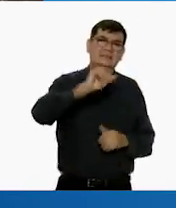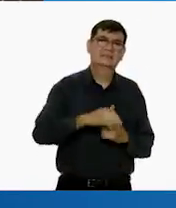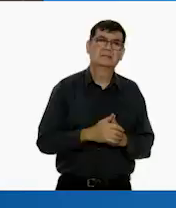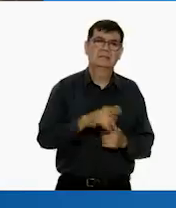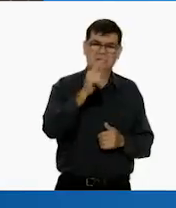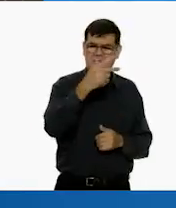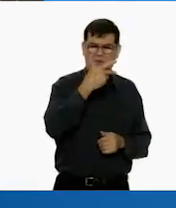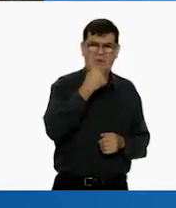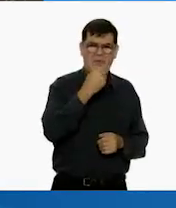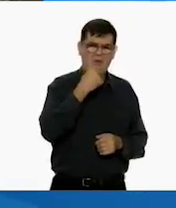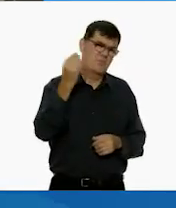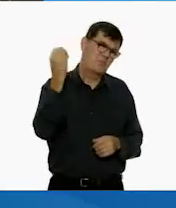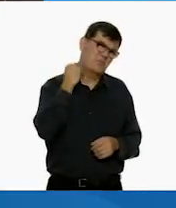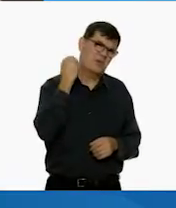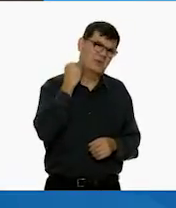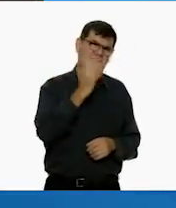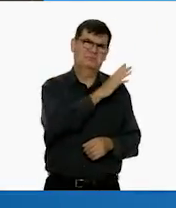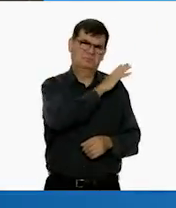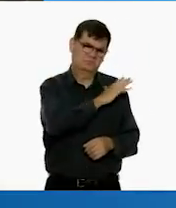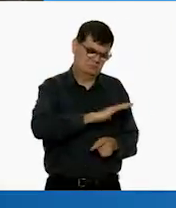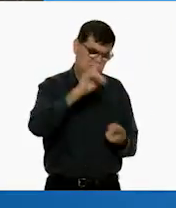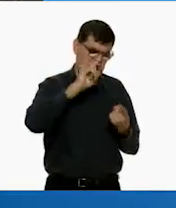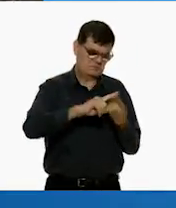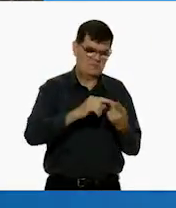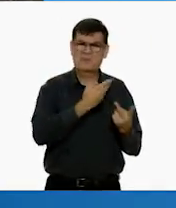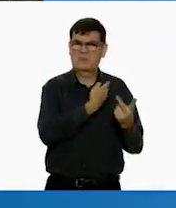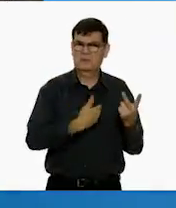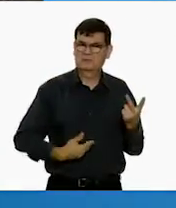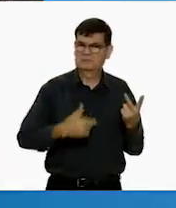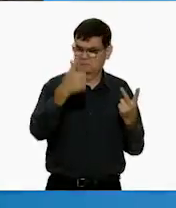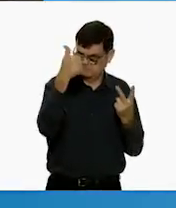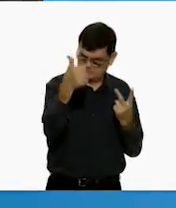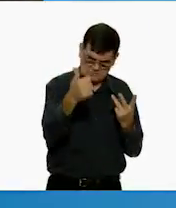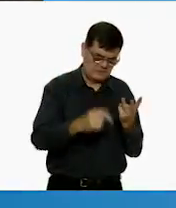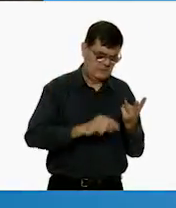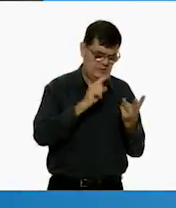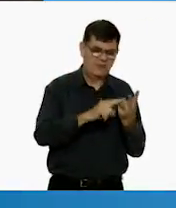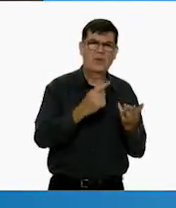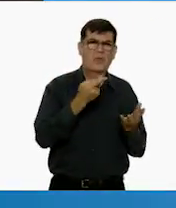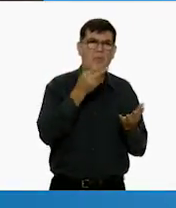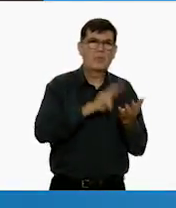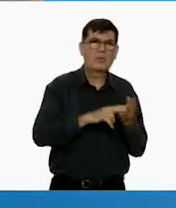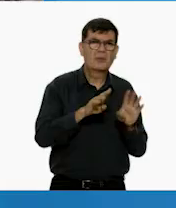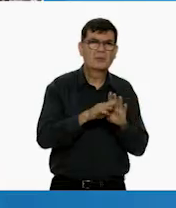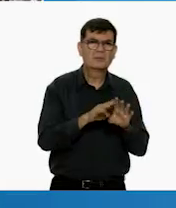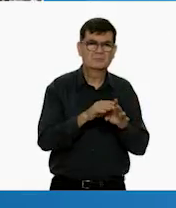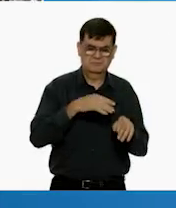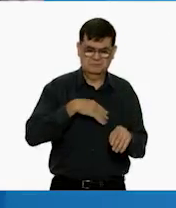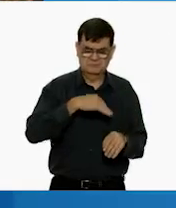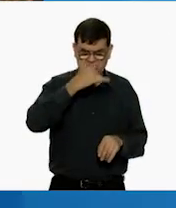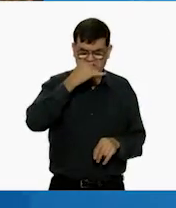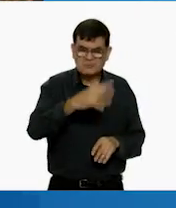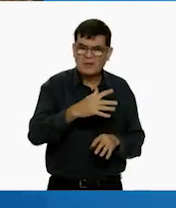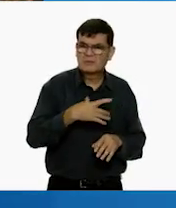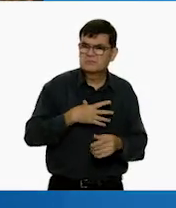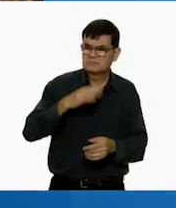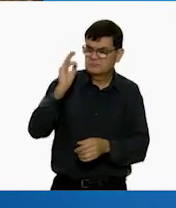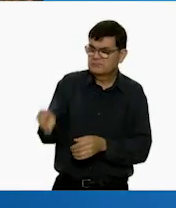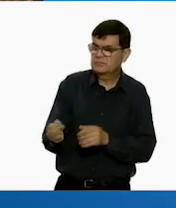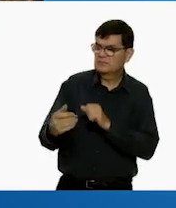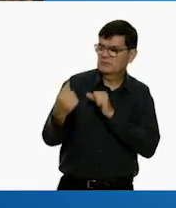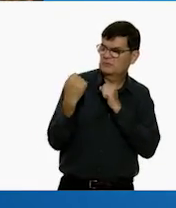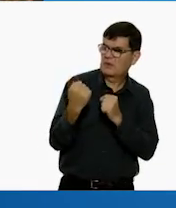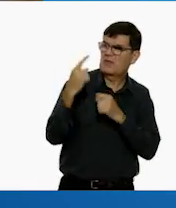un gran abogado, un buen presidente, y además de atreverse a desafiar a un